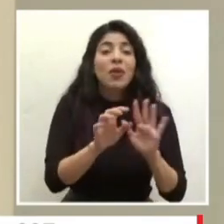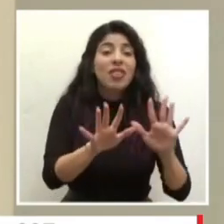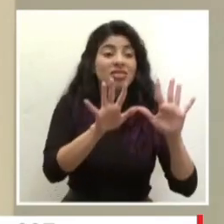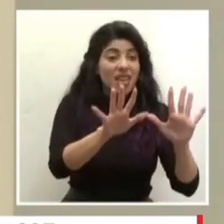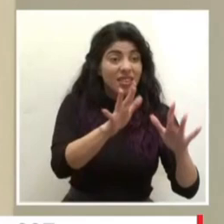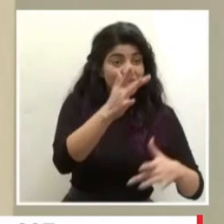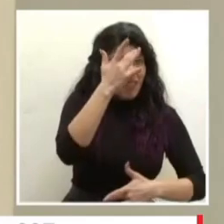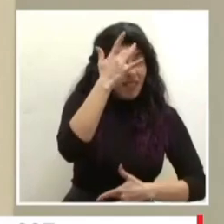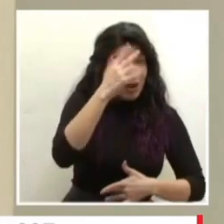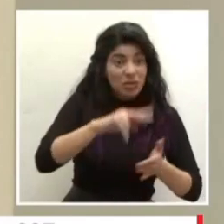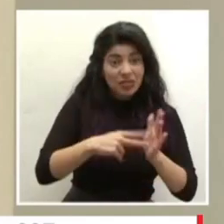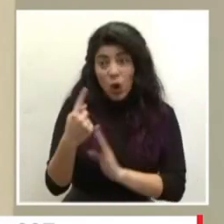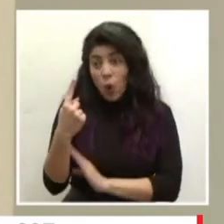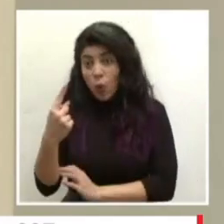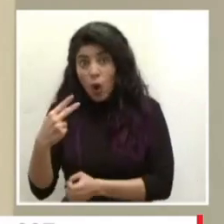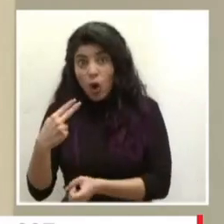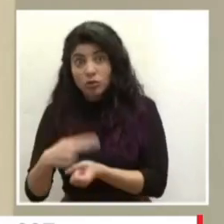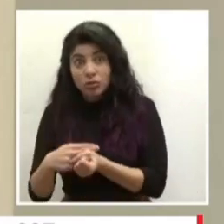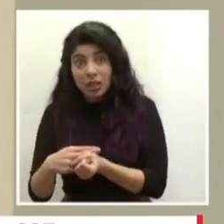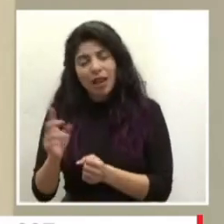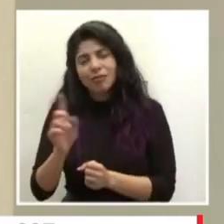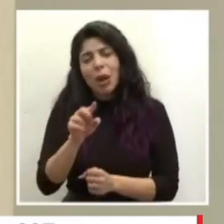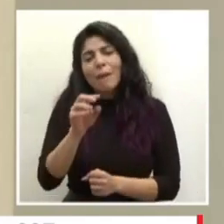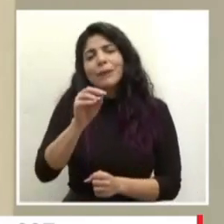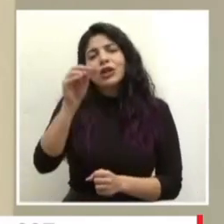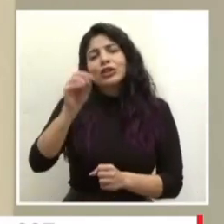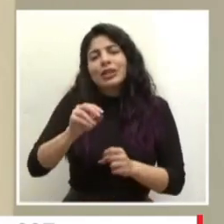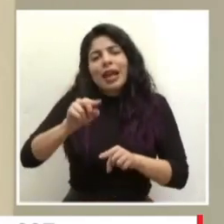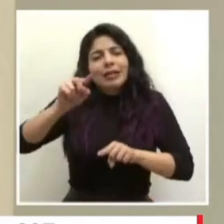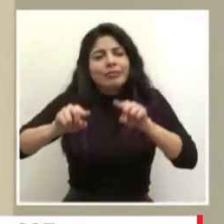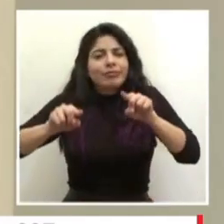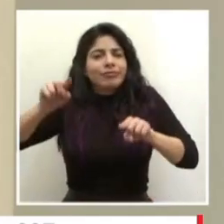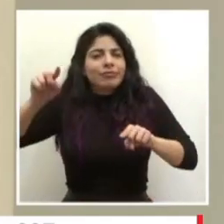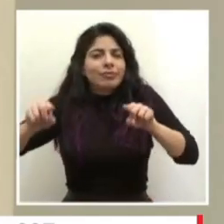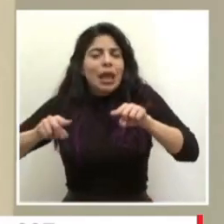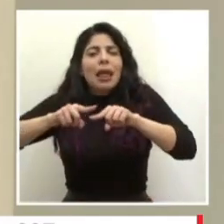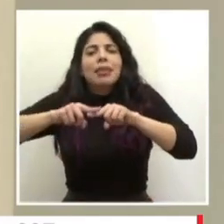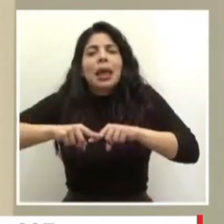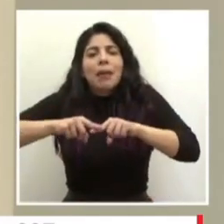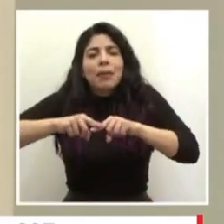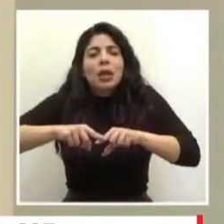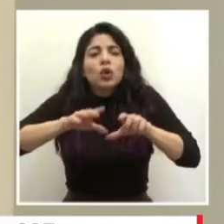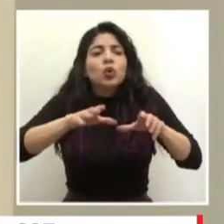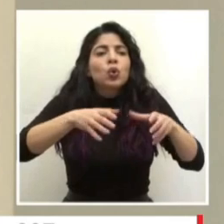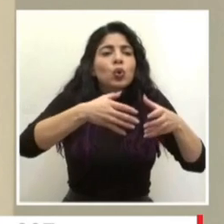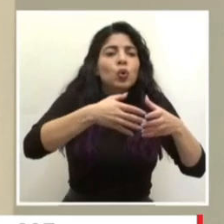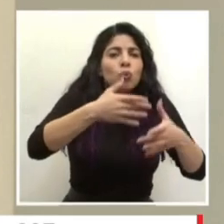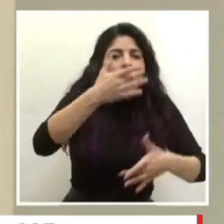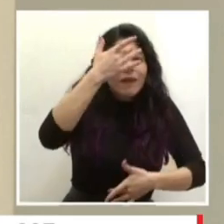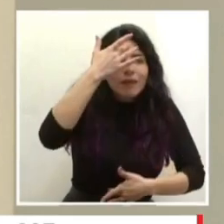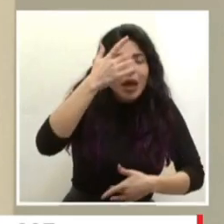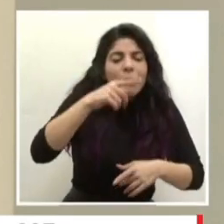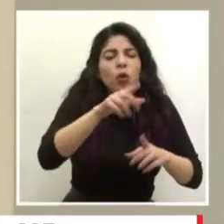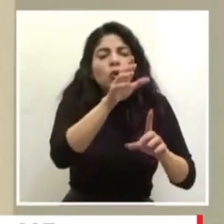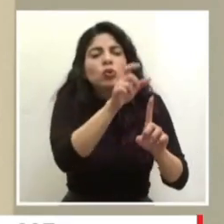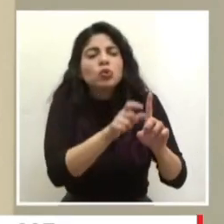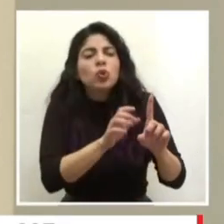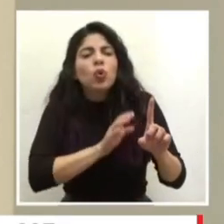que vamos a tener un hospitalizado. O sea, ese porcentaje puede variar y va a depender también mucho de los grupos que se vayan afectando, qué condiciones